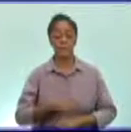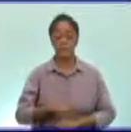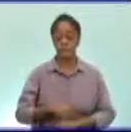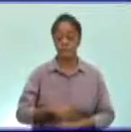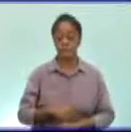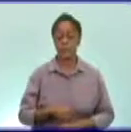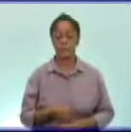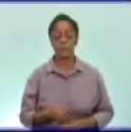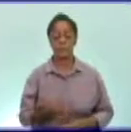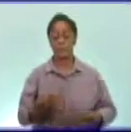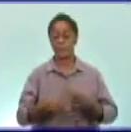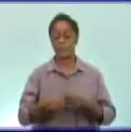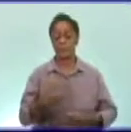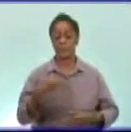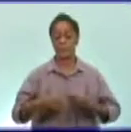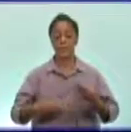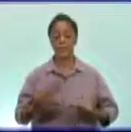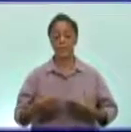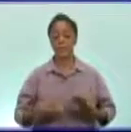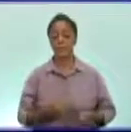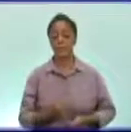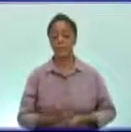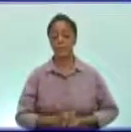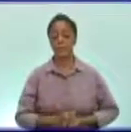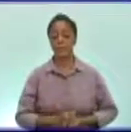que realicen la actividad.